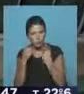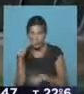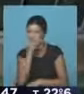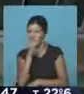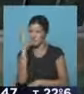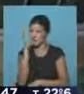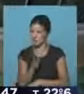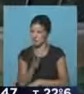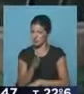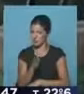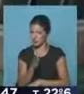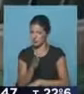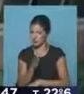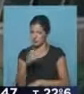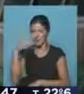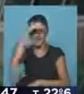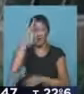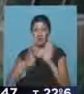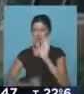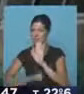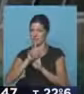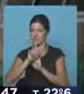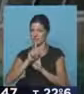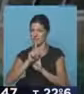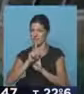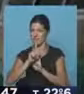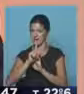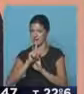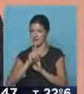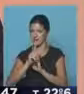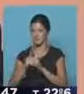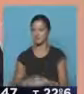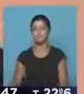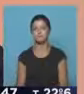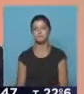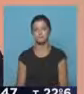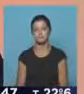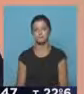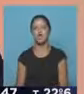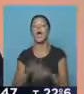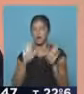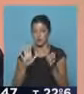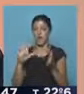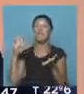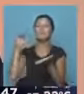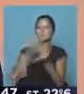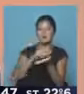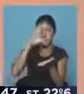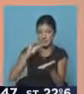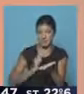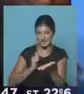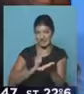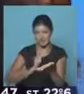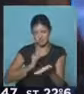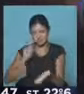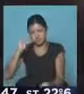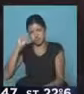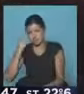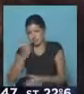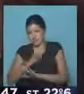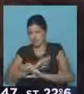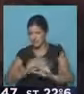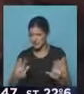su protegido, que es Corea del Norte, en dicha región. Lo otro es una invasión militar, sería absolutamente delirante por otro